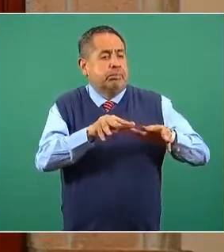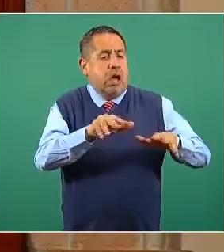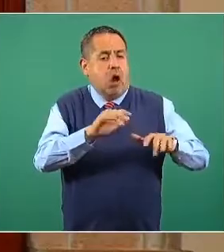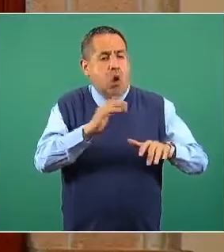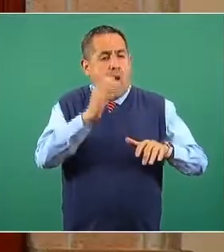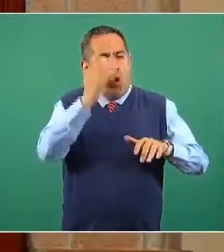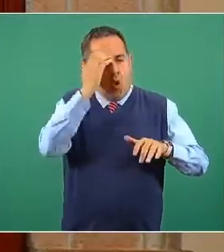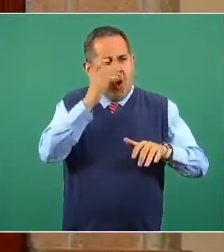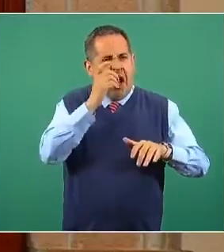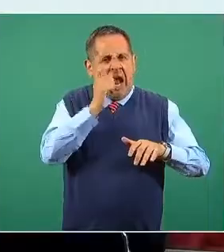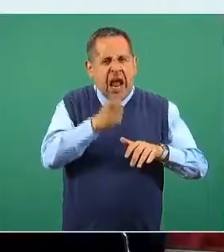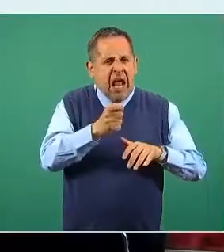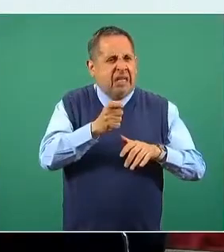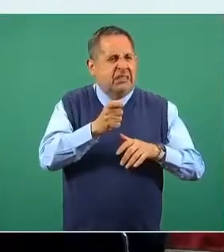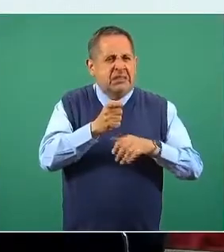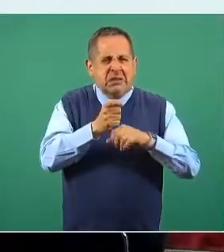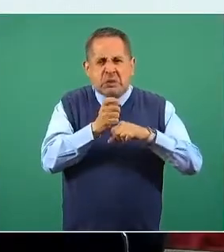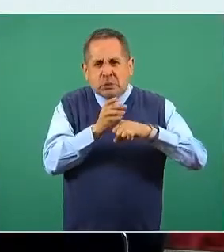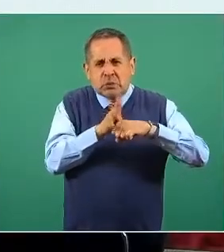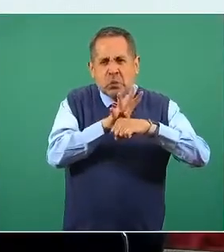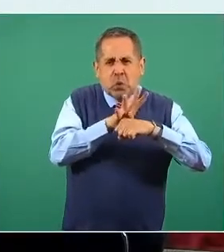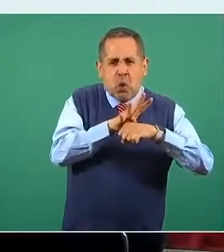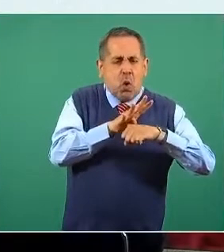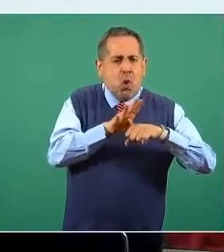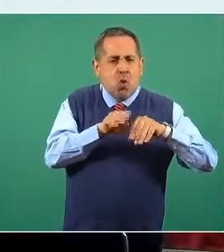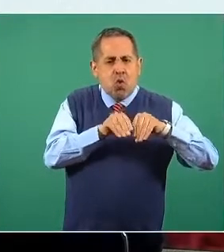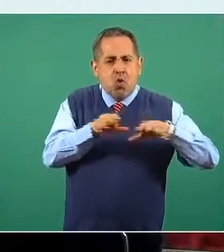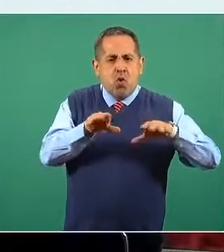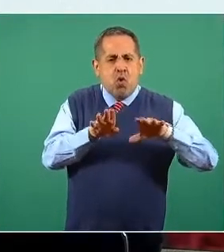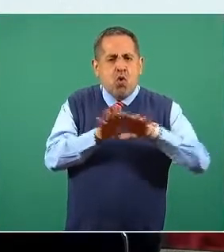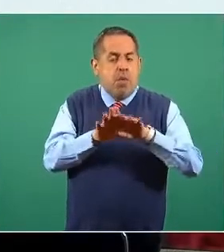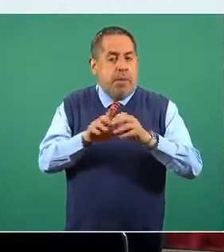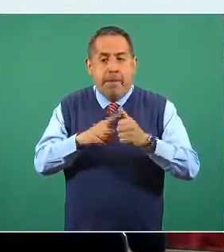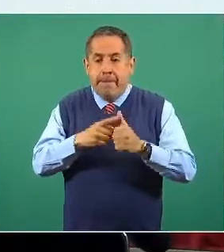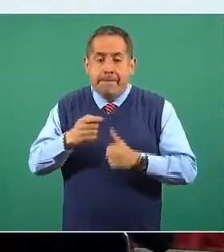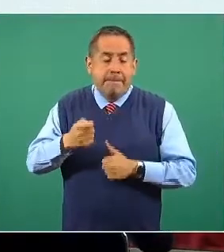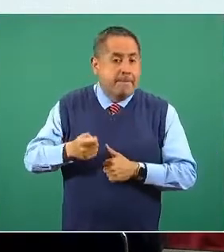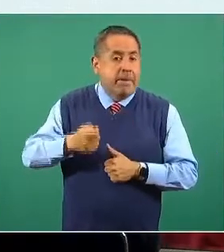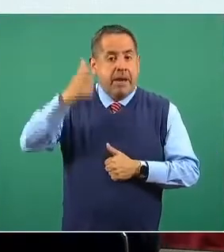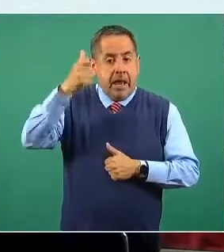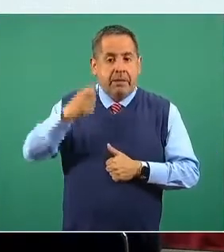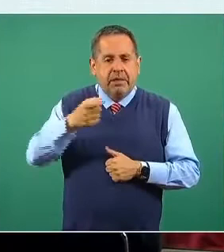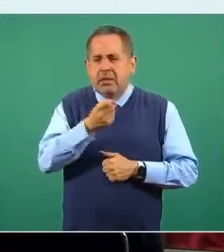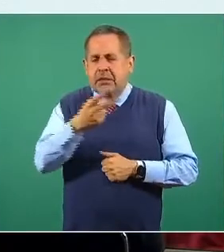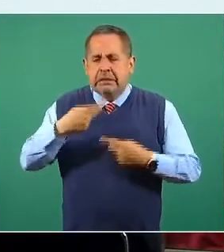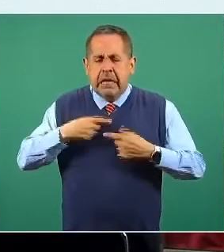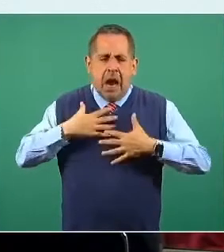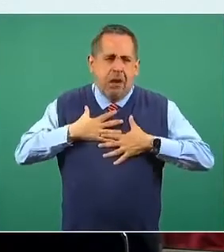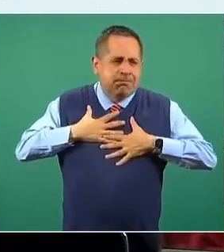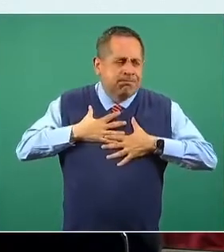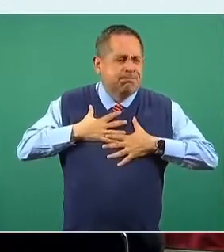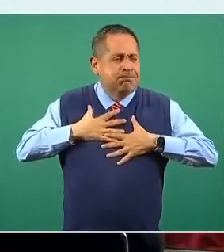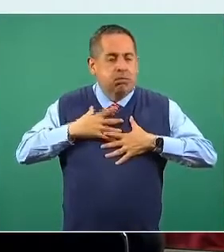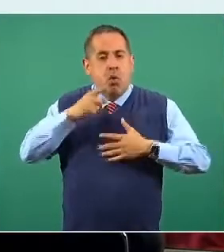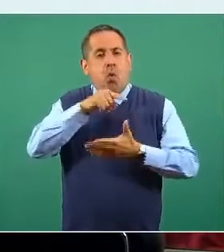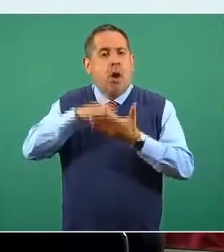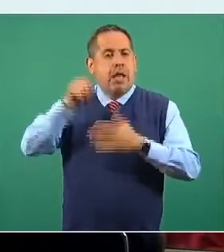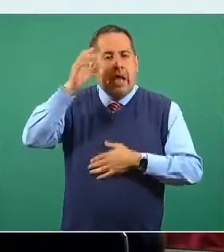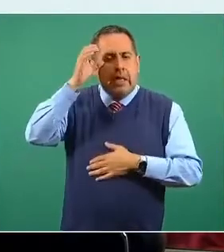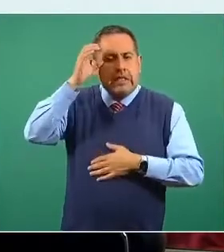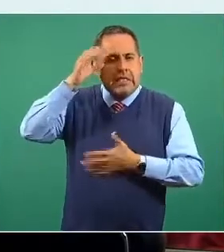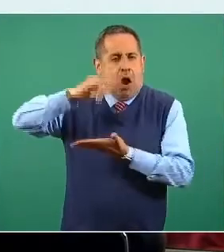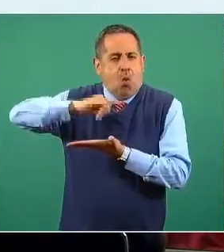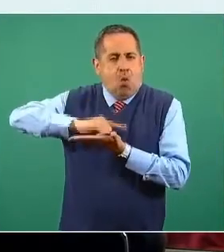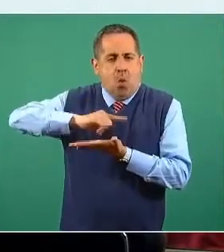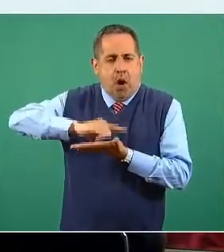primero este clúster de casos de neumonía de personas que estaban enfermando en Wuhan, China, pero que no se